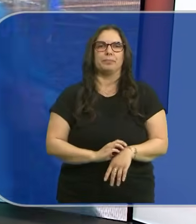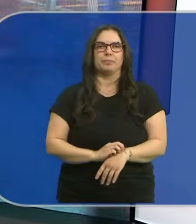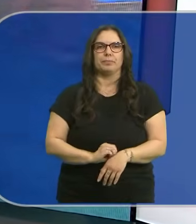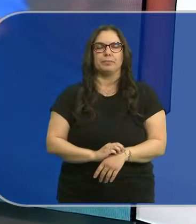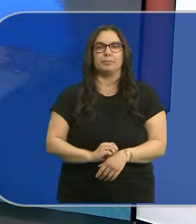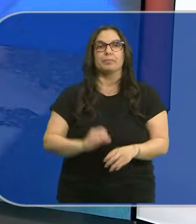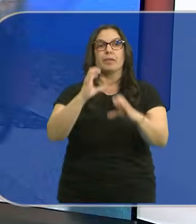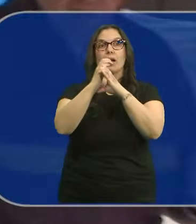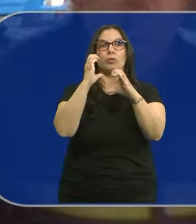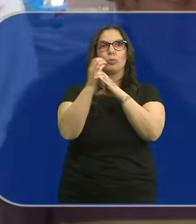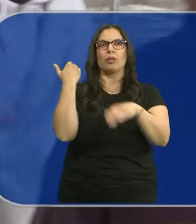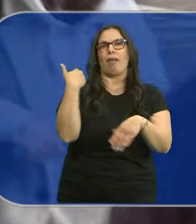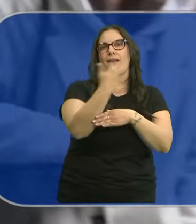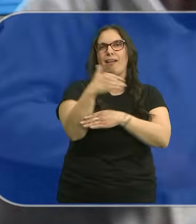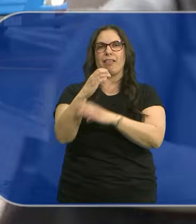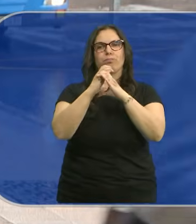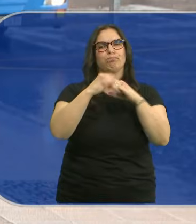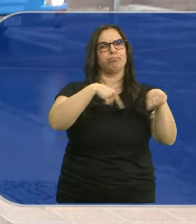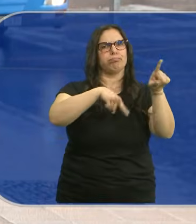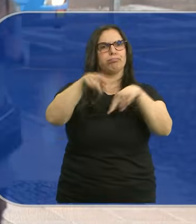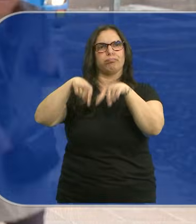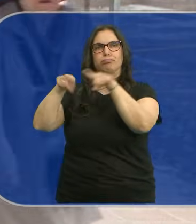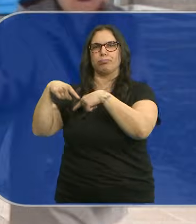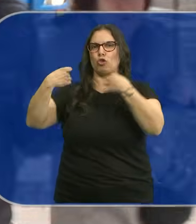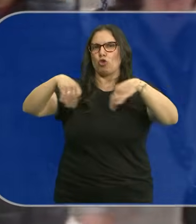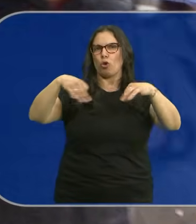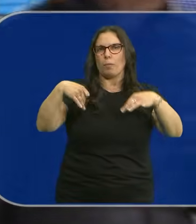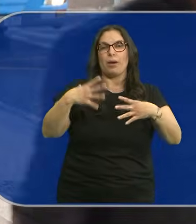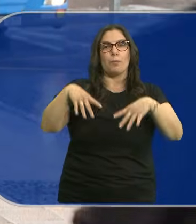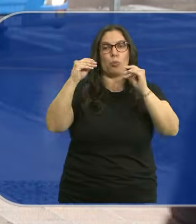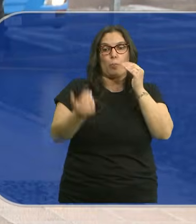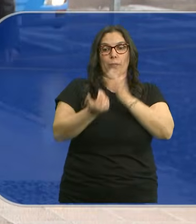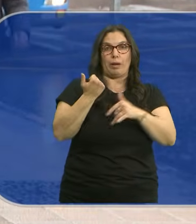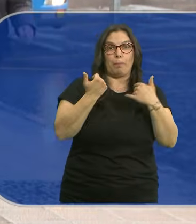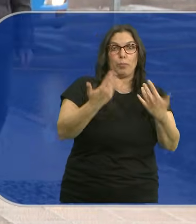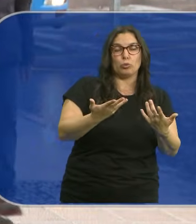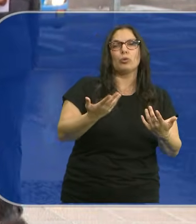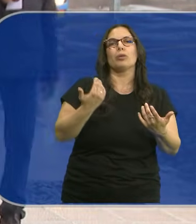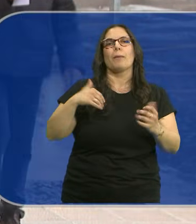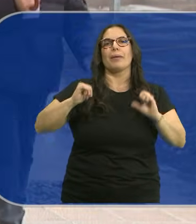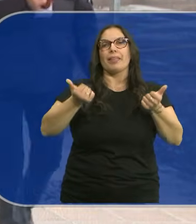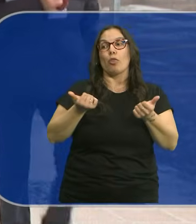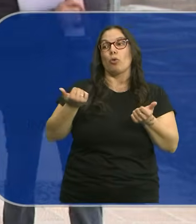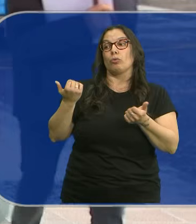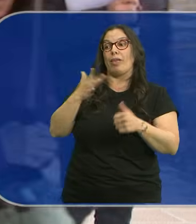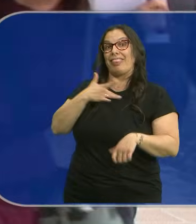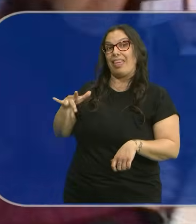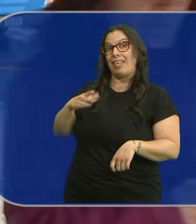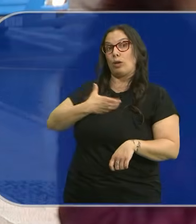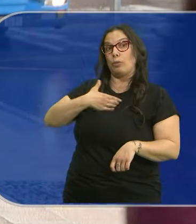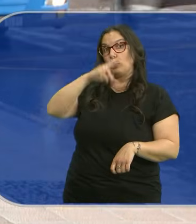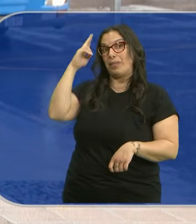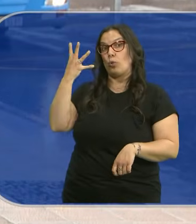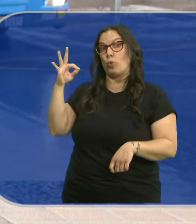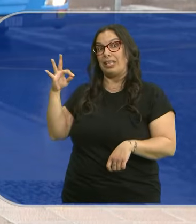Los autobuses ya están en la calle y funcionando con normalidad en Burgos. Desde primera hora se han incorporado 25 de los 40 vehículos